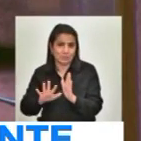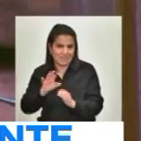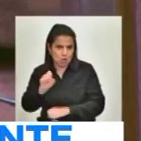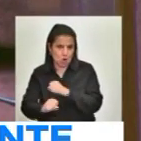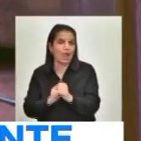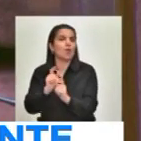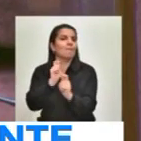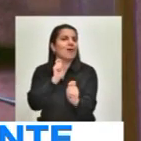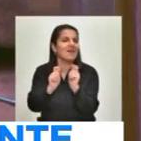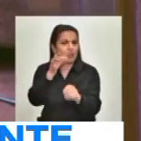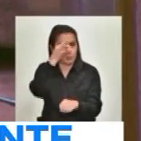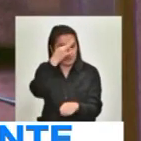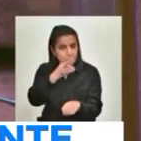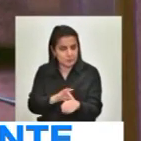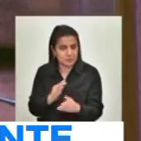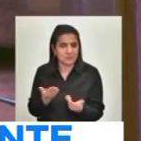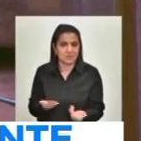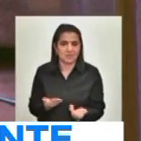5 años,